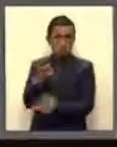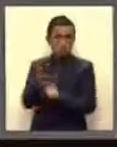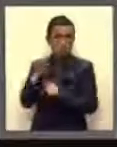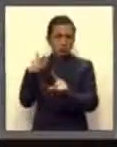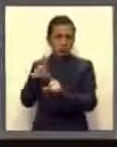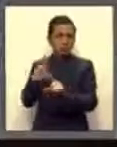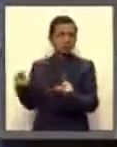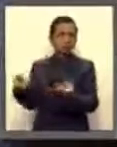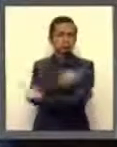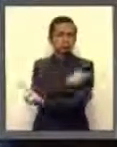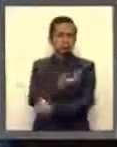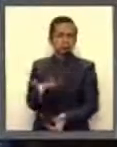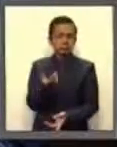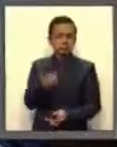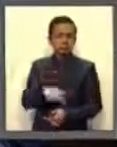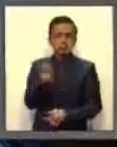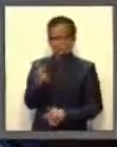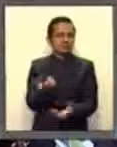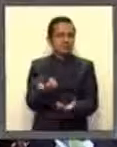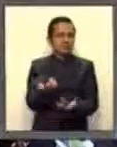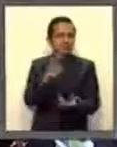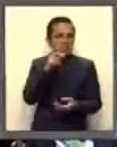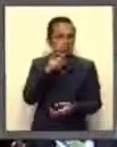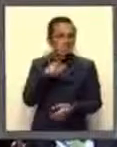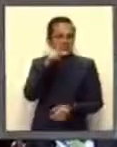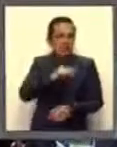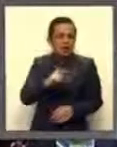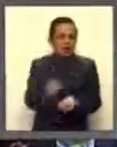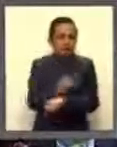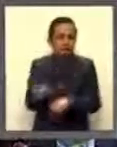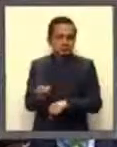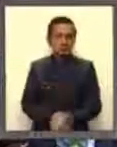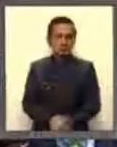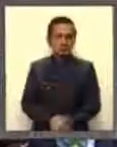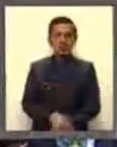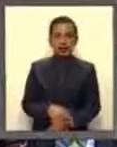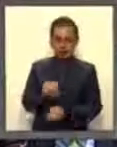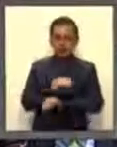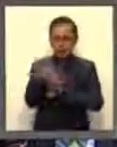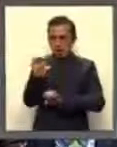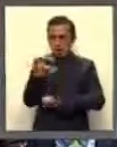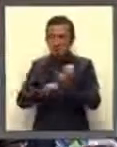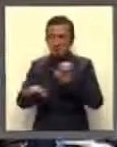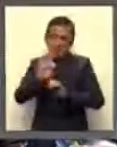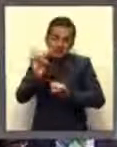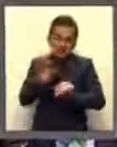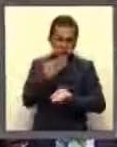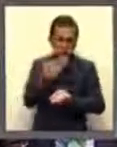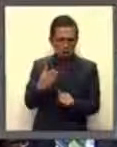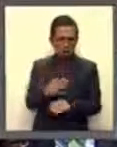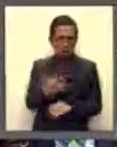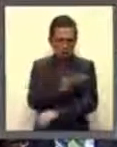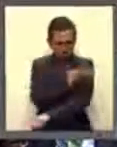nueva cuenta acudimos a la transparencia. Sabemos que todos los organismos internacionales, los financieros, Banco Mundial, el